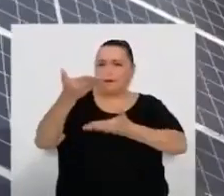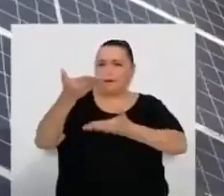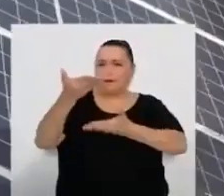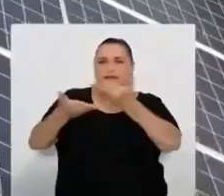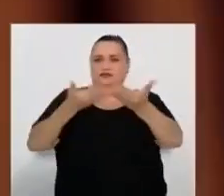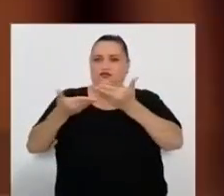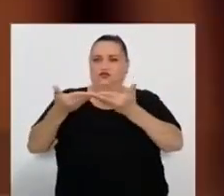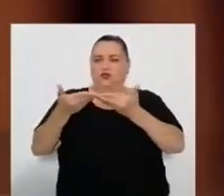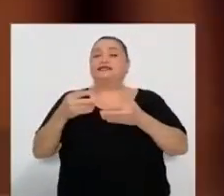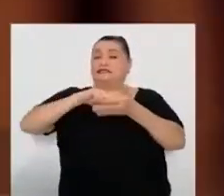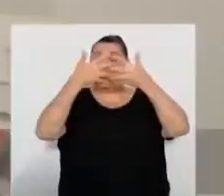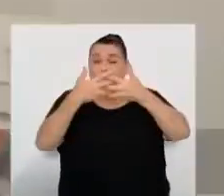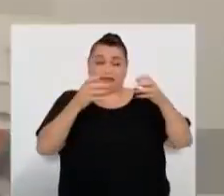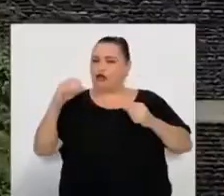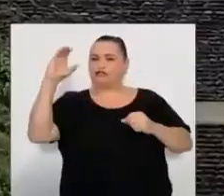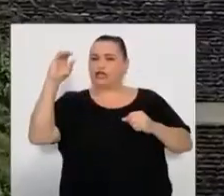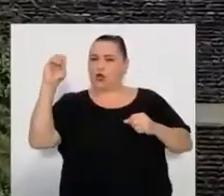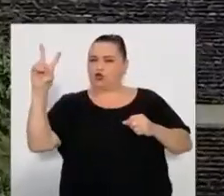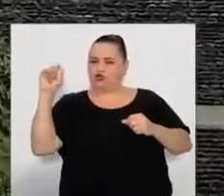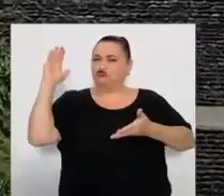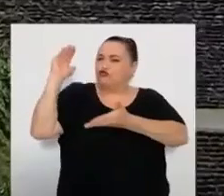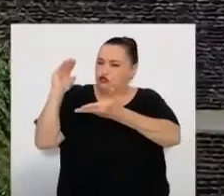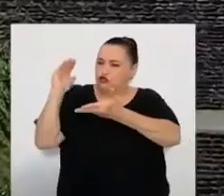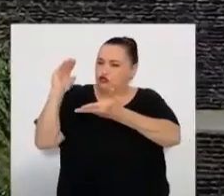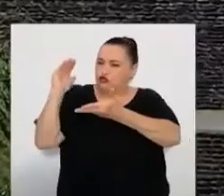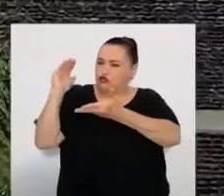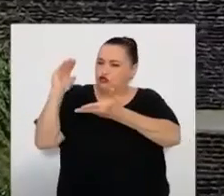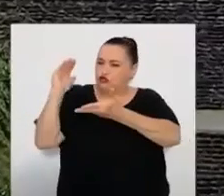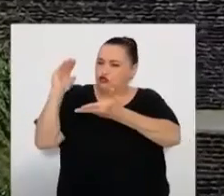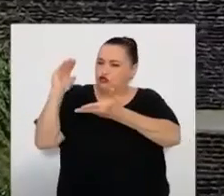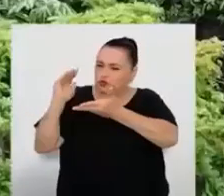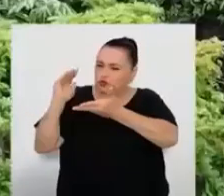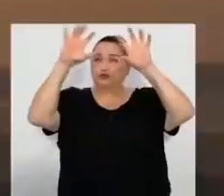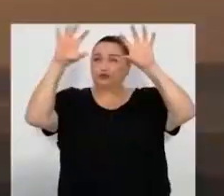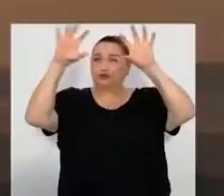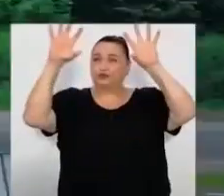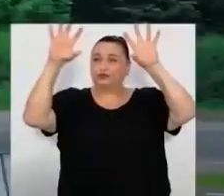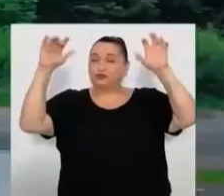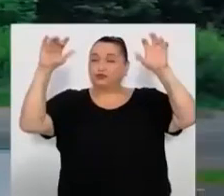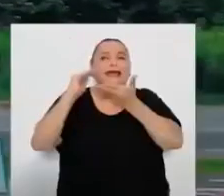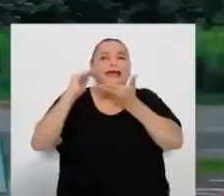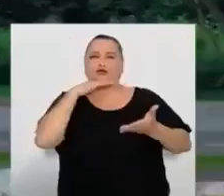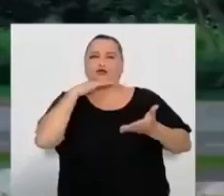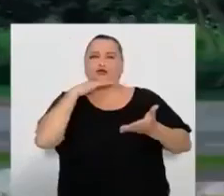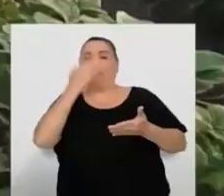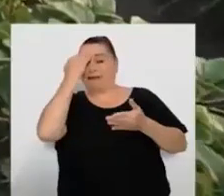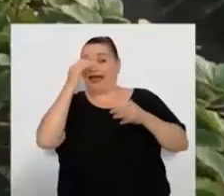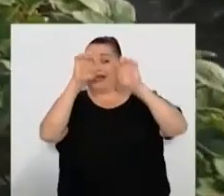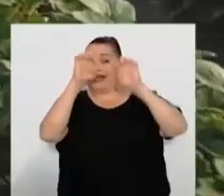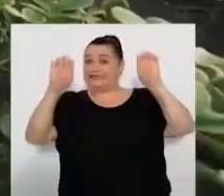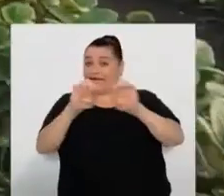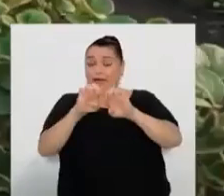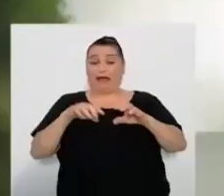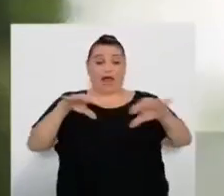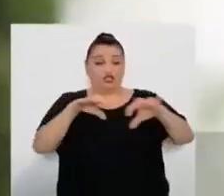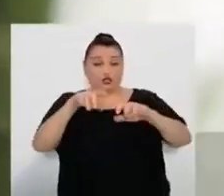corporaciones, pueden medir su inventario de carbono y reducir sus gases de efecto invernadero al máximo, para así lograr compensar